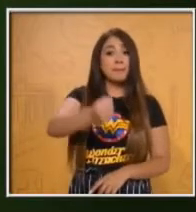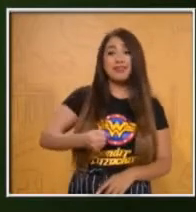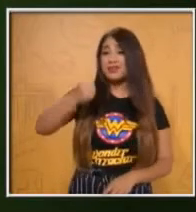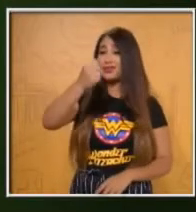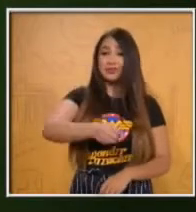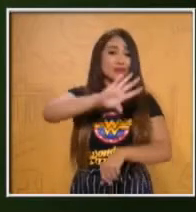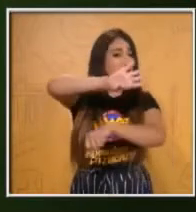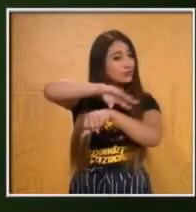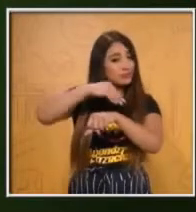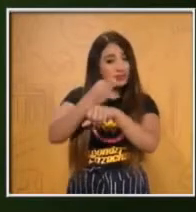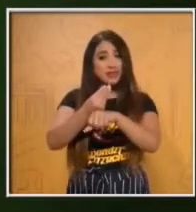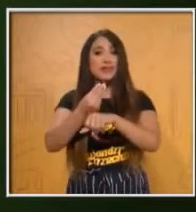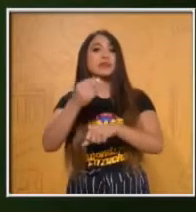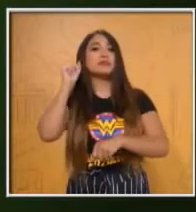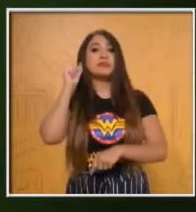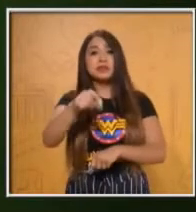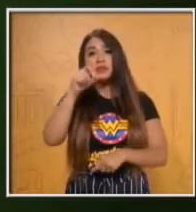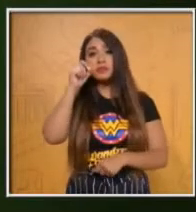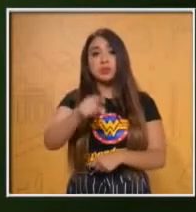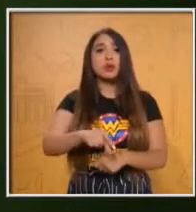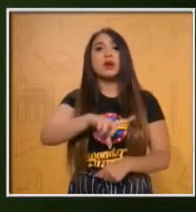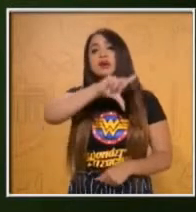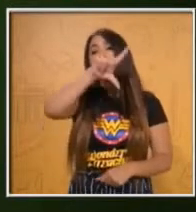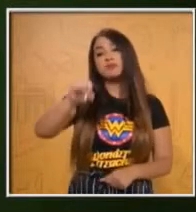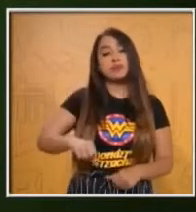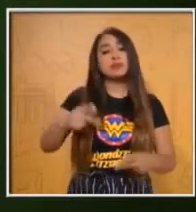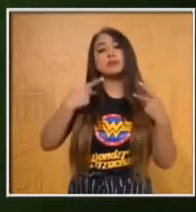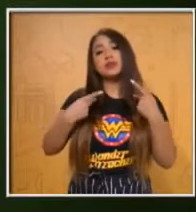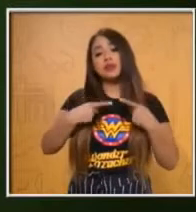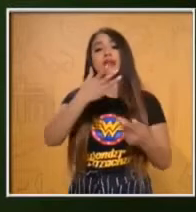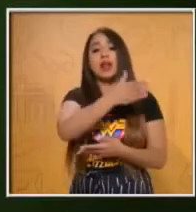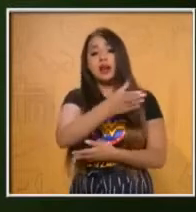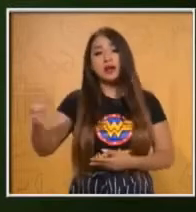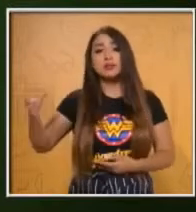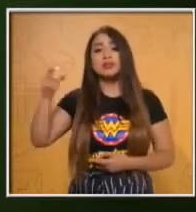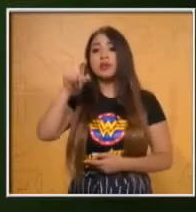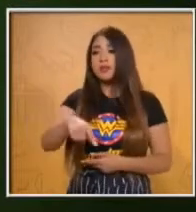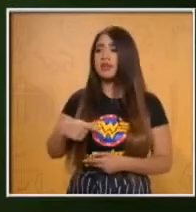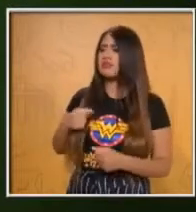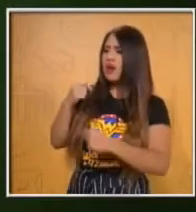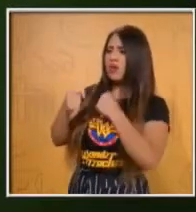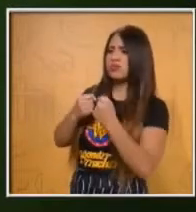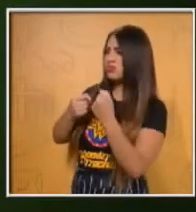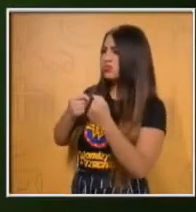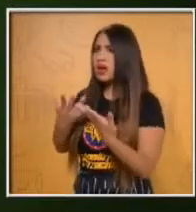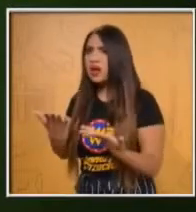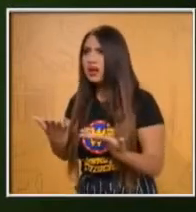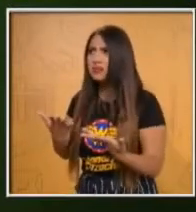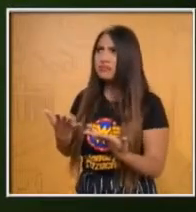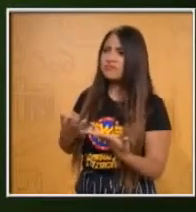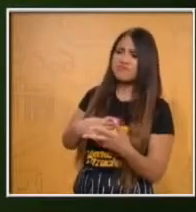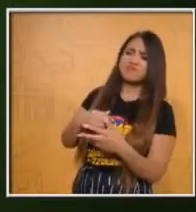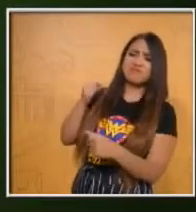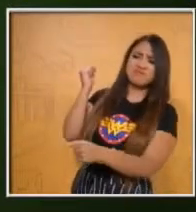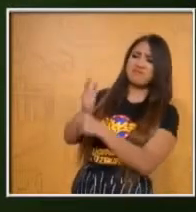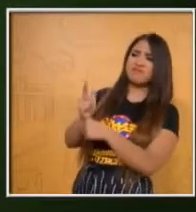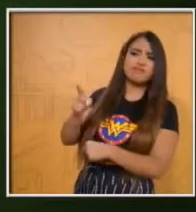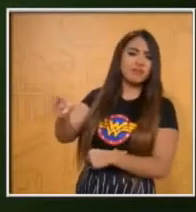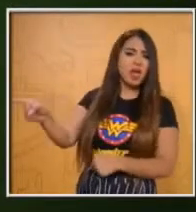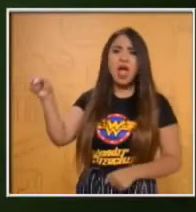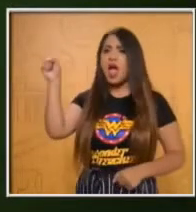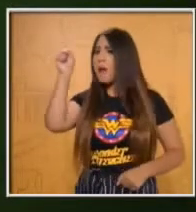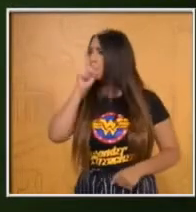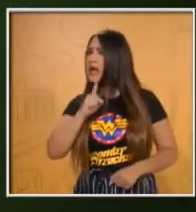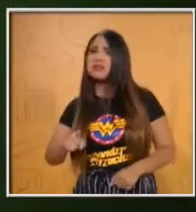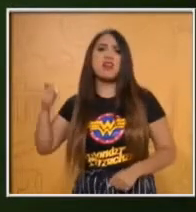lo mismo y los campesinos nuevamente llegaron corriendo, pero se dieron cuenta de que el